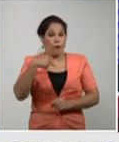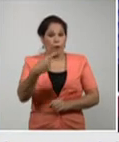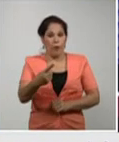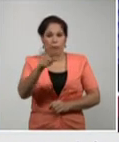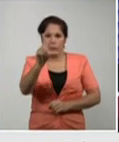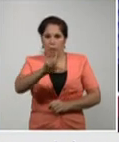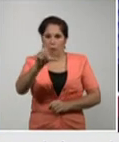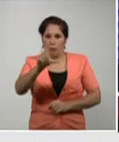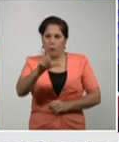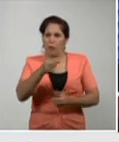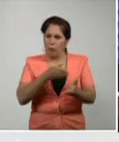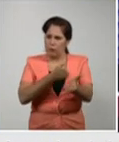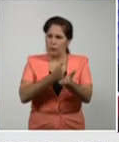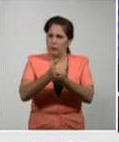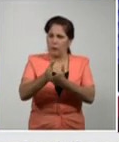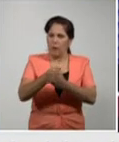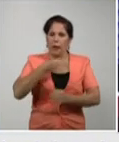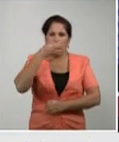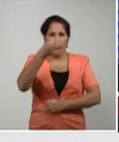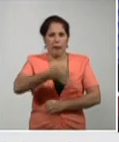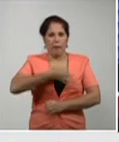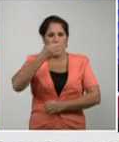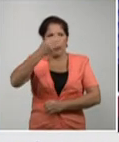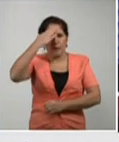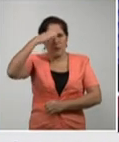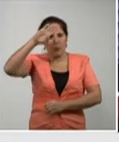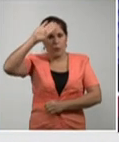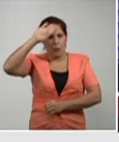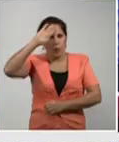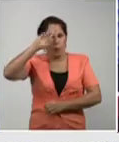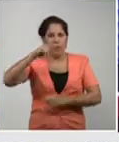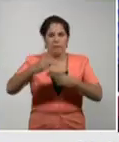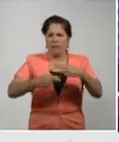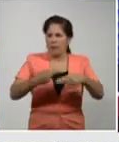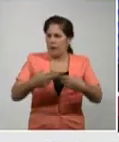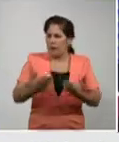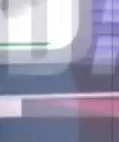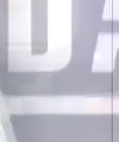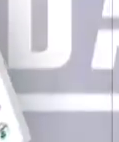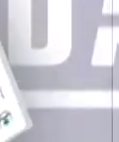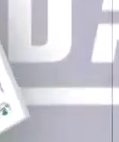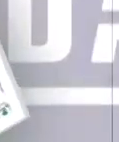lunes para seguirle contando lo que hace Cuba por la salud de su población. Pues buenos días.